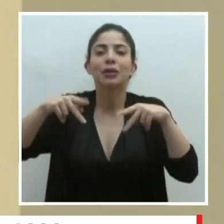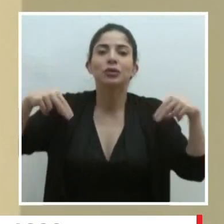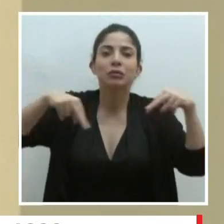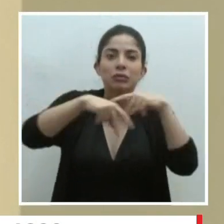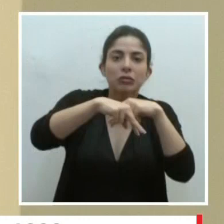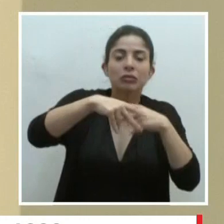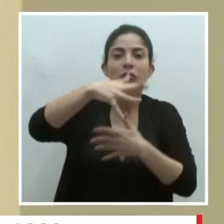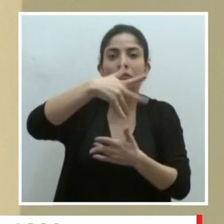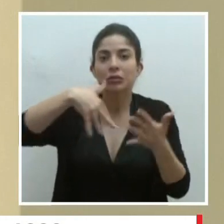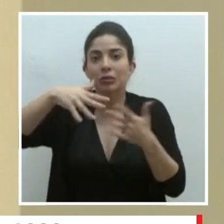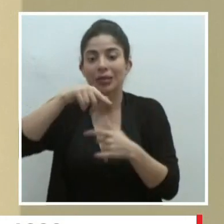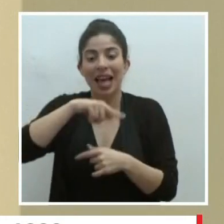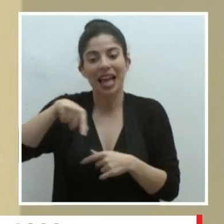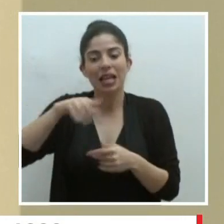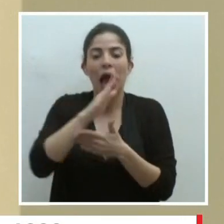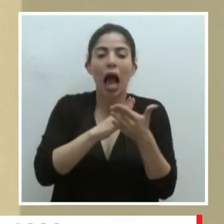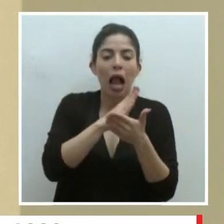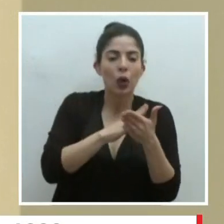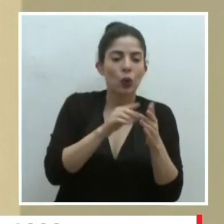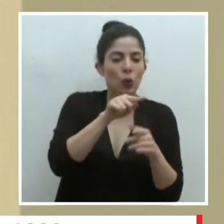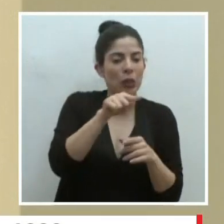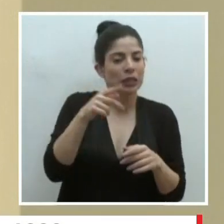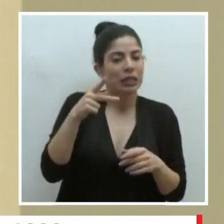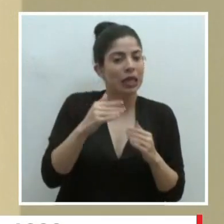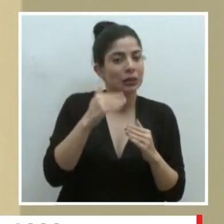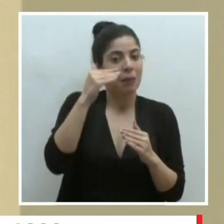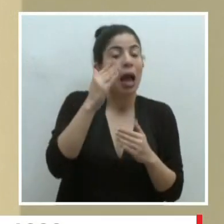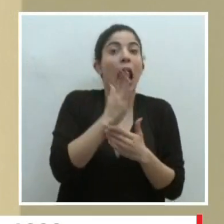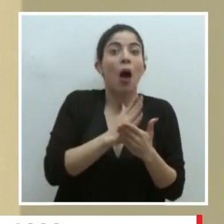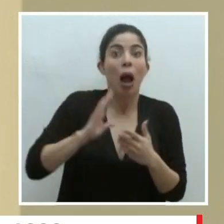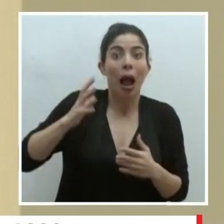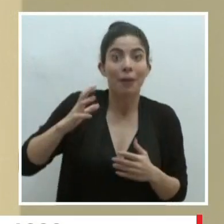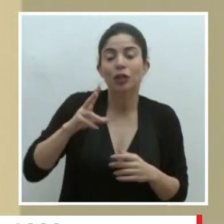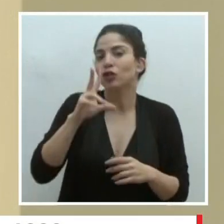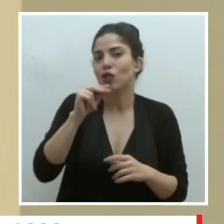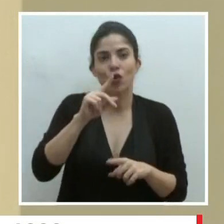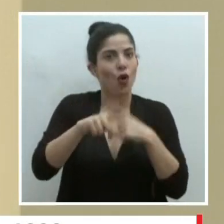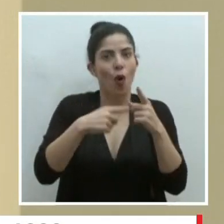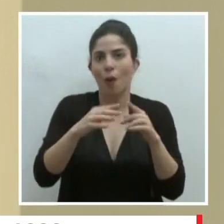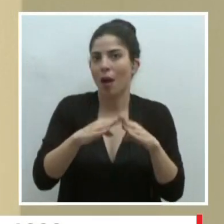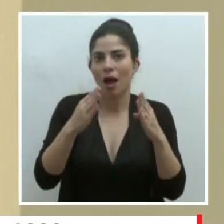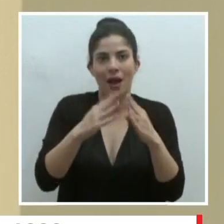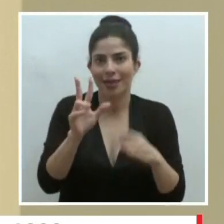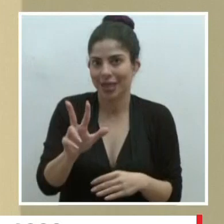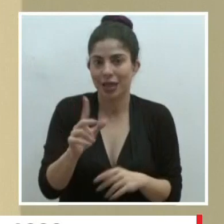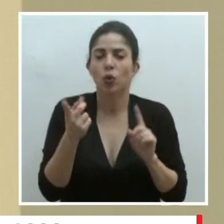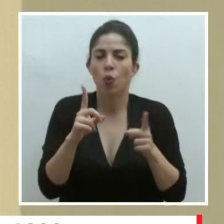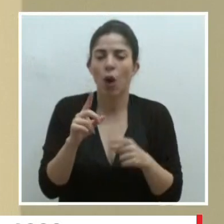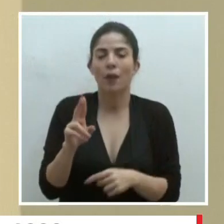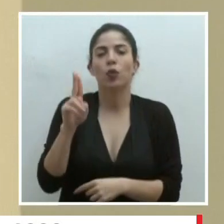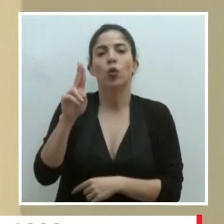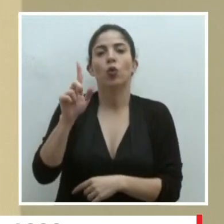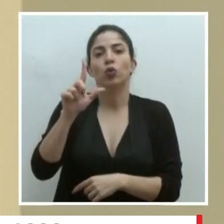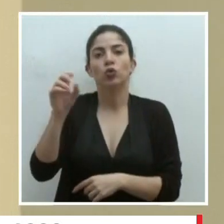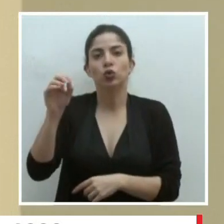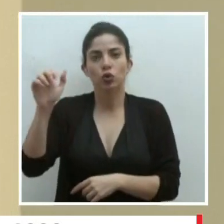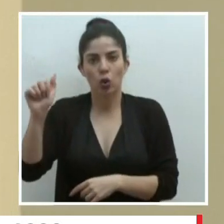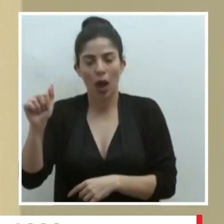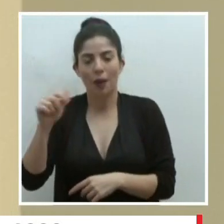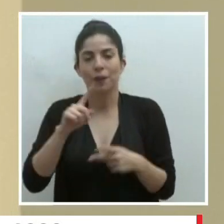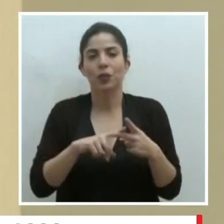estarían avanzando en la fase de apertura económica, en la fase 3, son los siguientes: Ulloa,